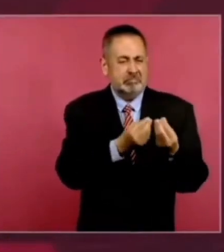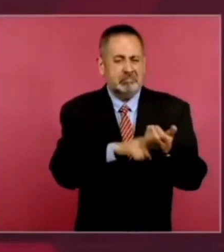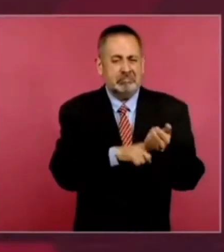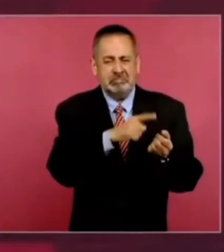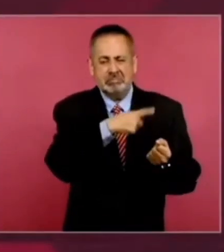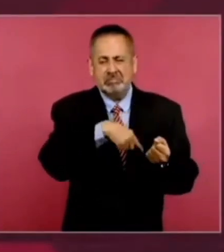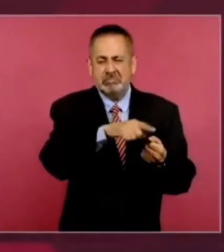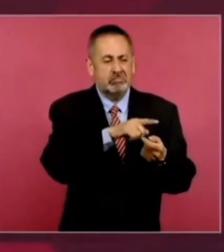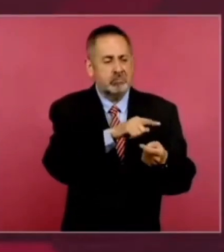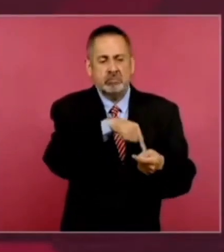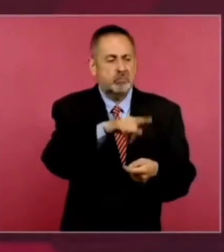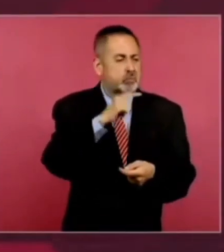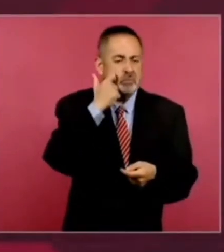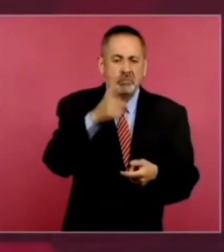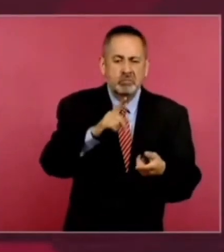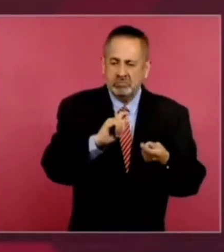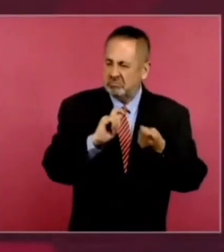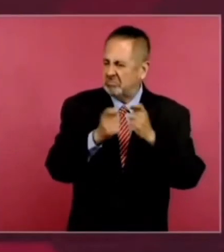de la transformación,